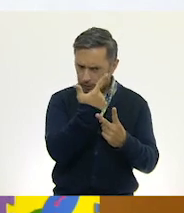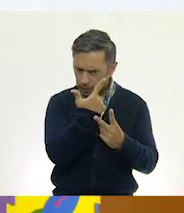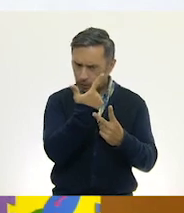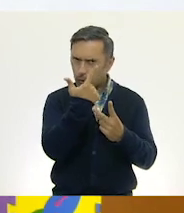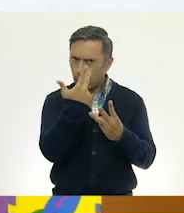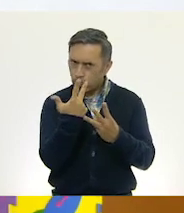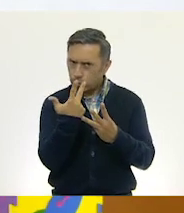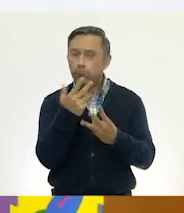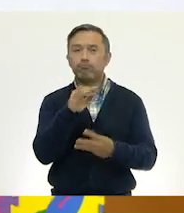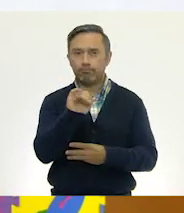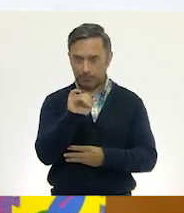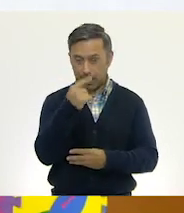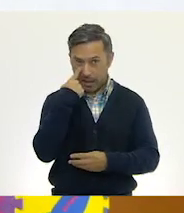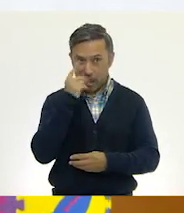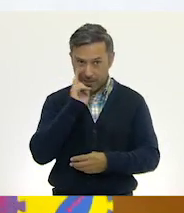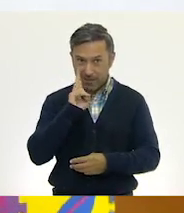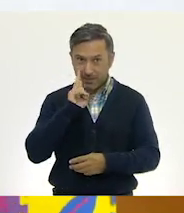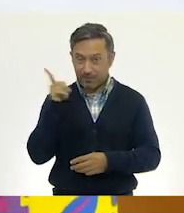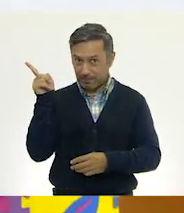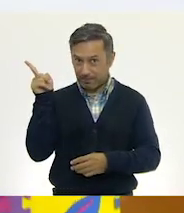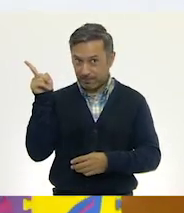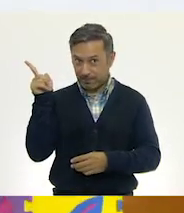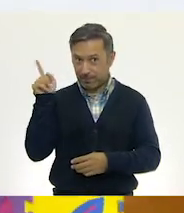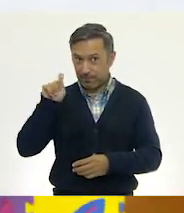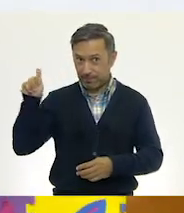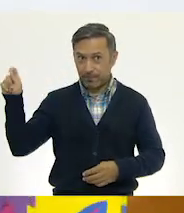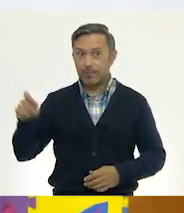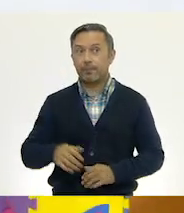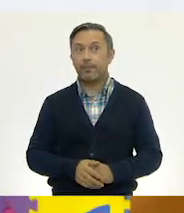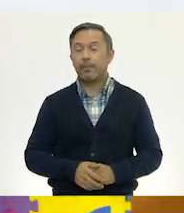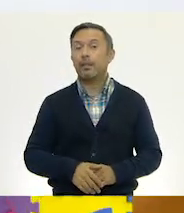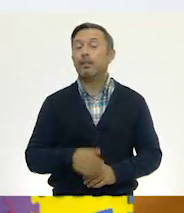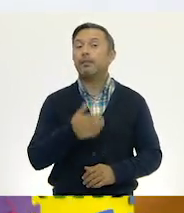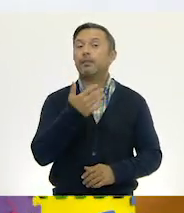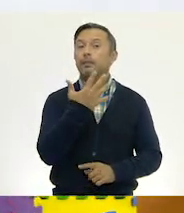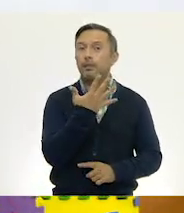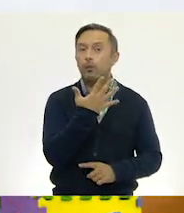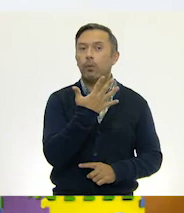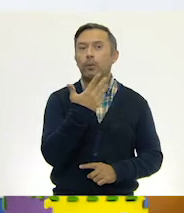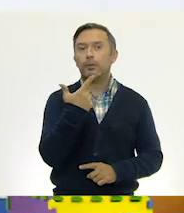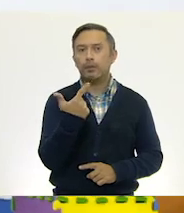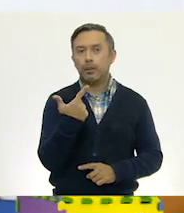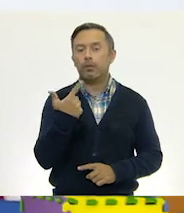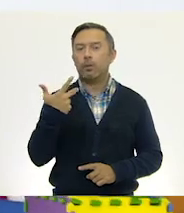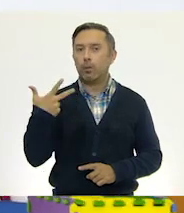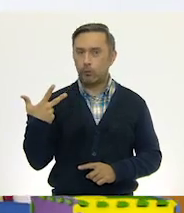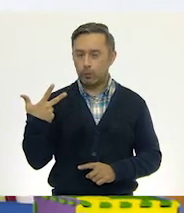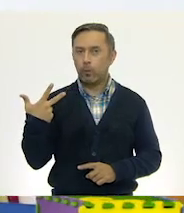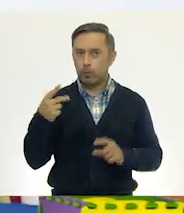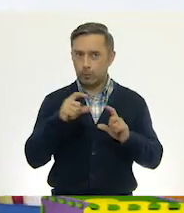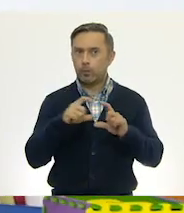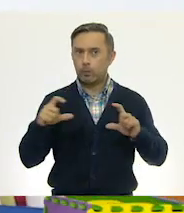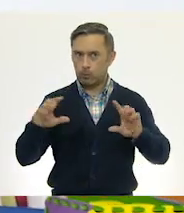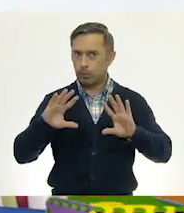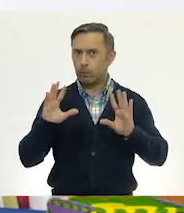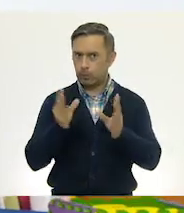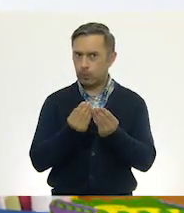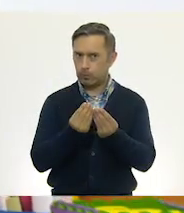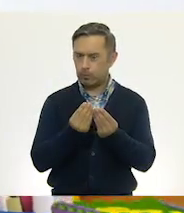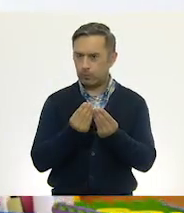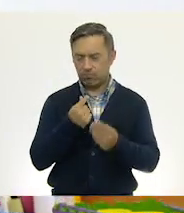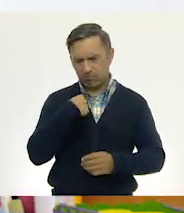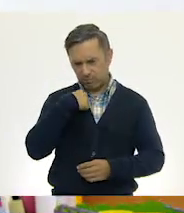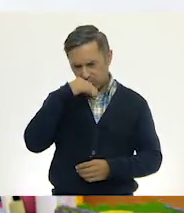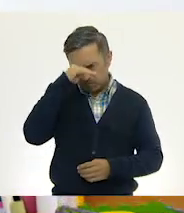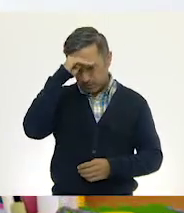anotar. 5, 7 y 8. Ajá. Pero creo que vamos